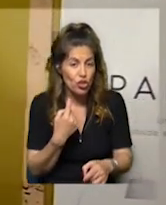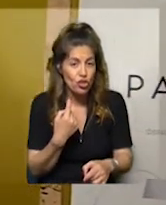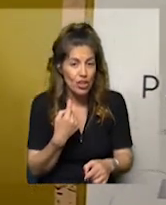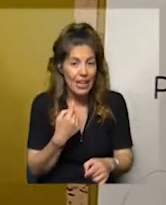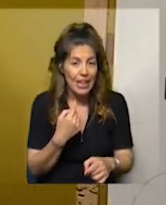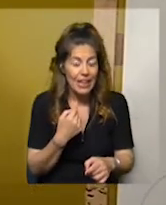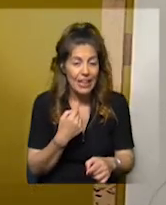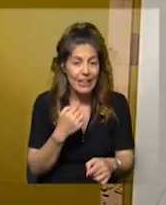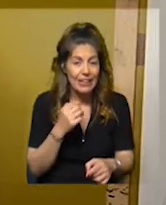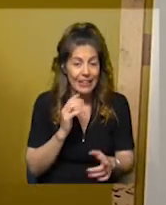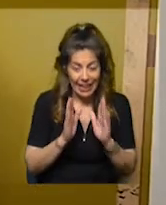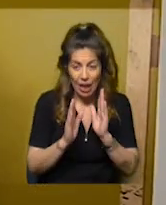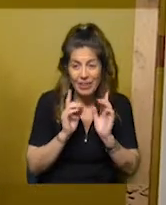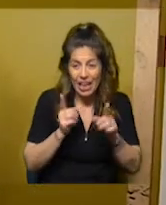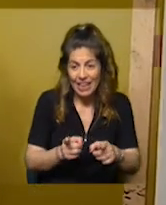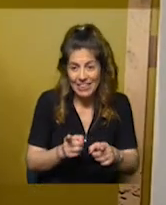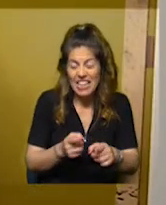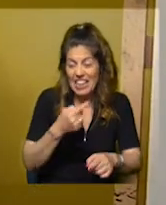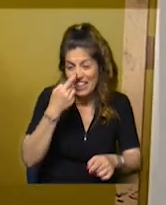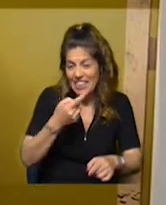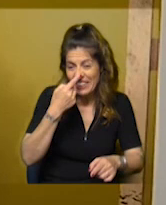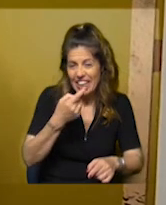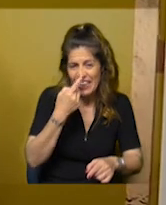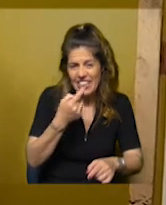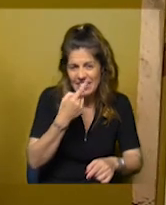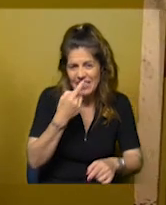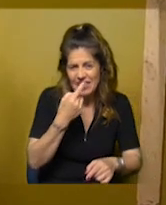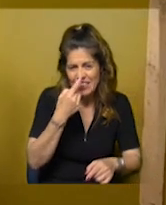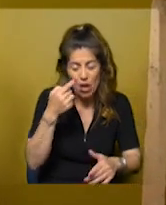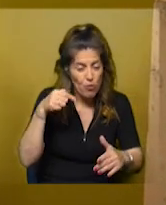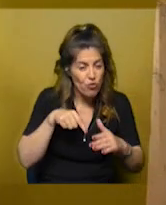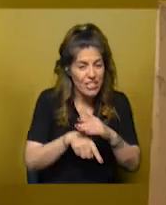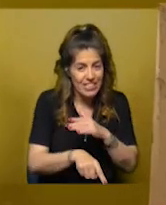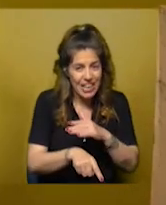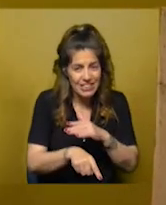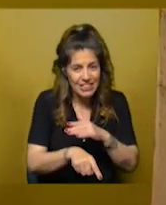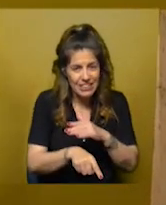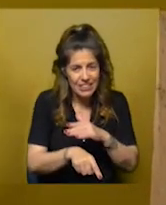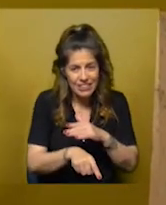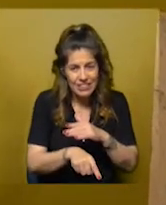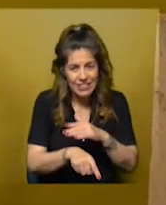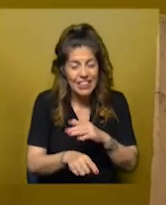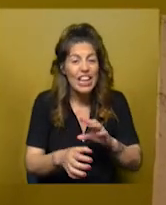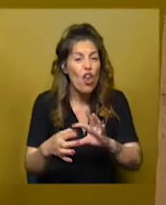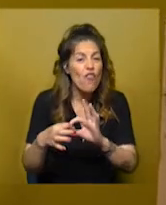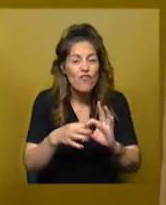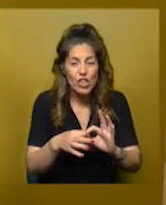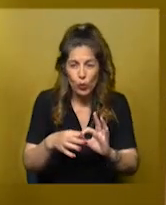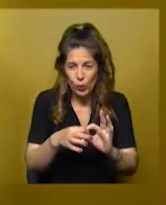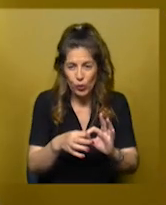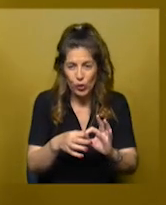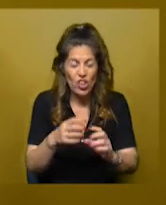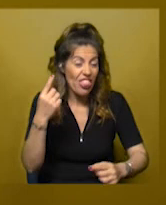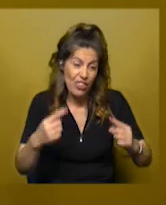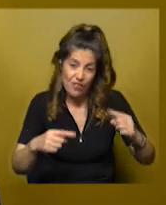en en en el interés y en y en la profundización de los de los vínculos este